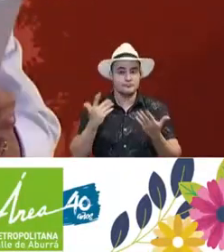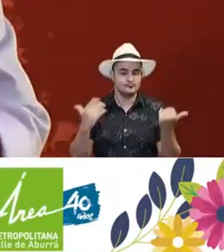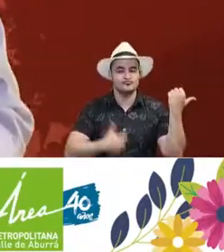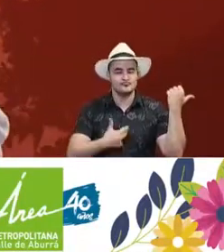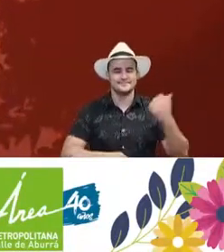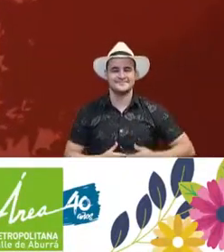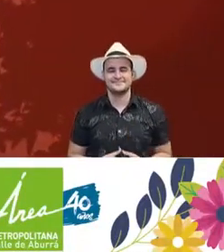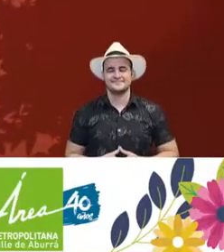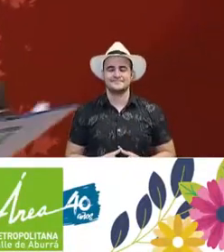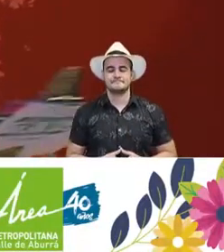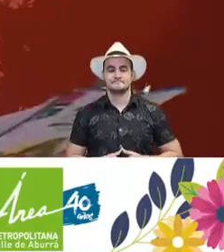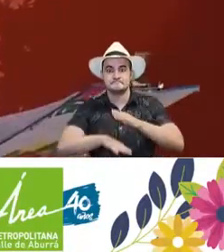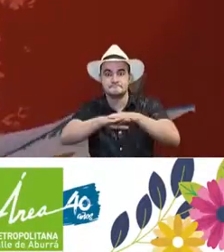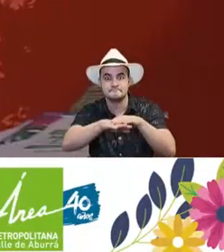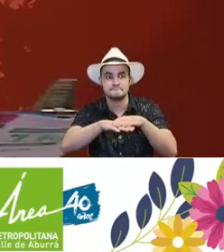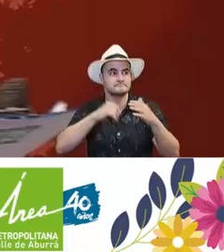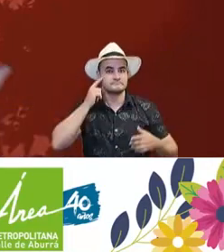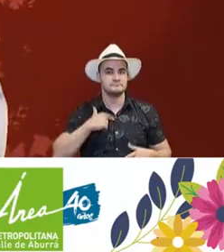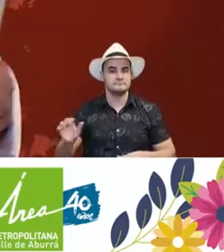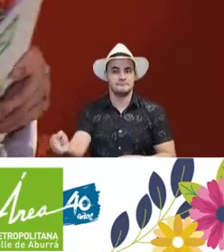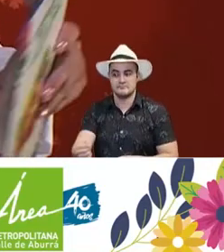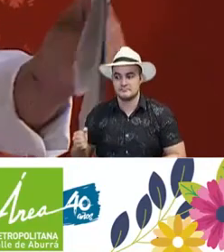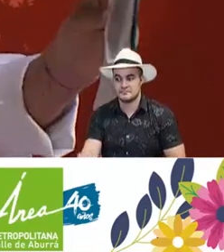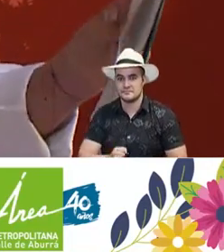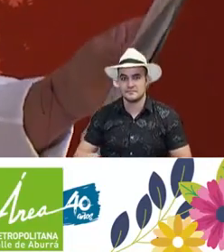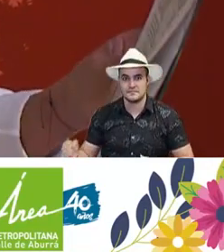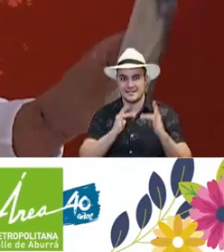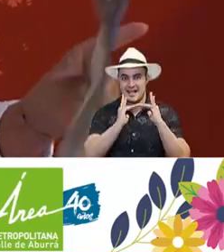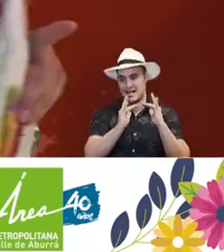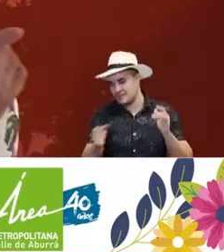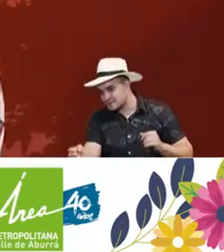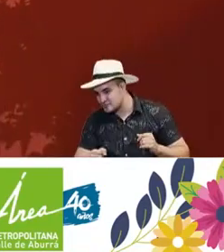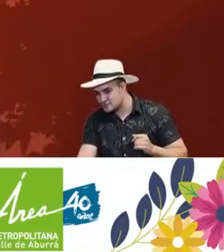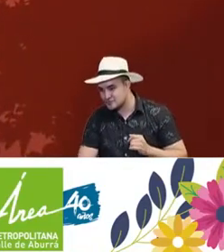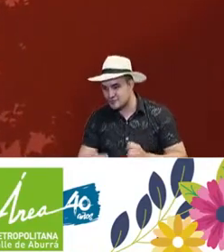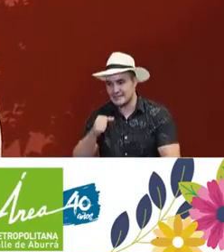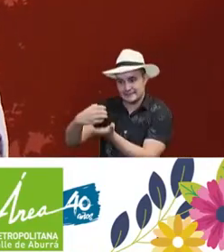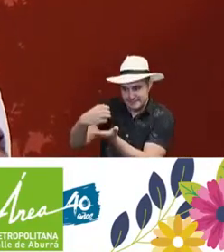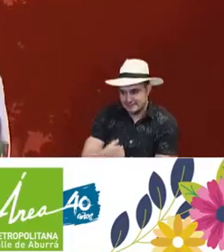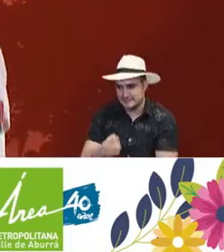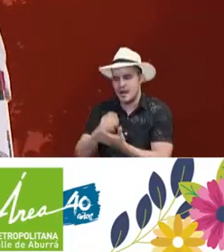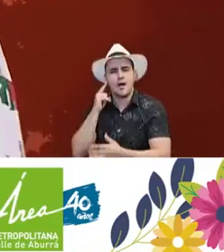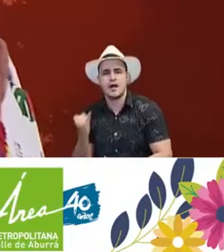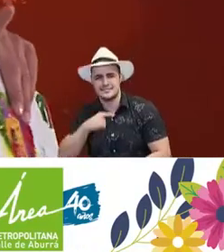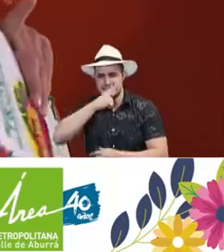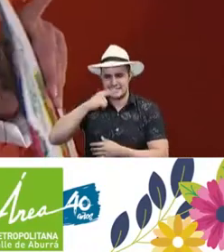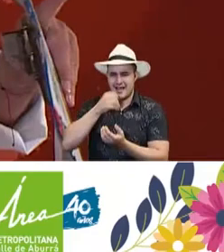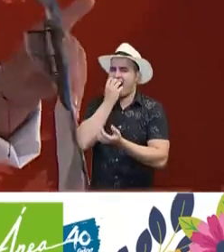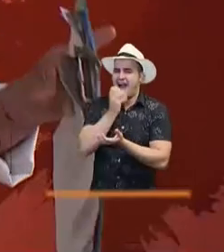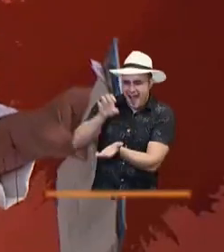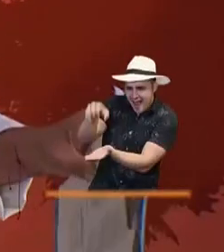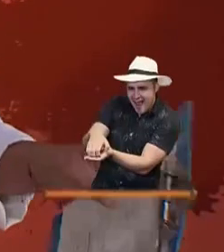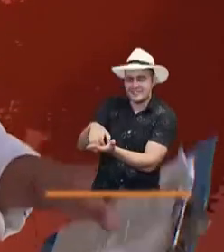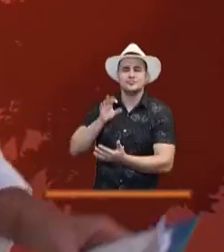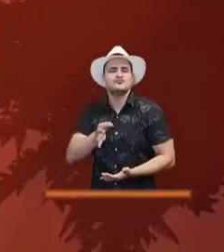fuimos. Encima de su nochero, a la vieja Esther Botero, hasta la caja de dientes, le